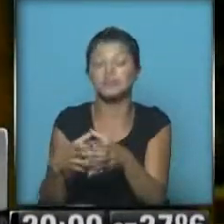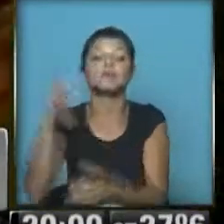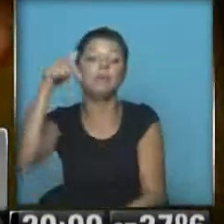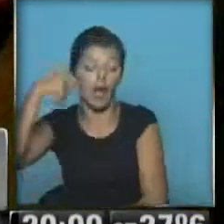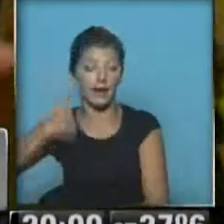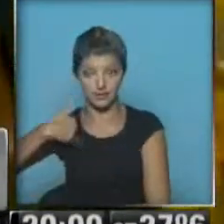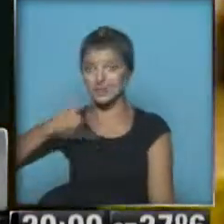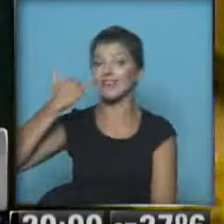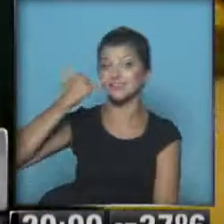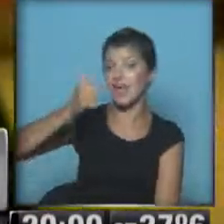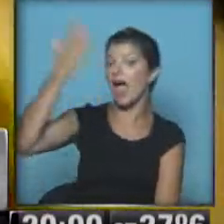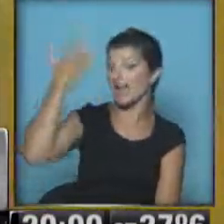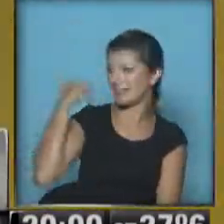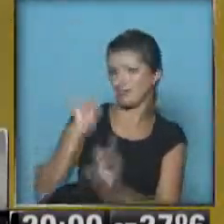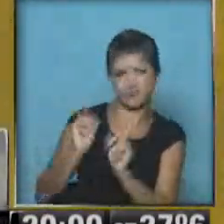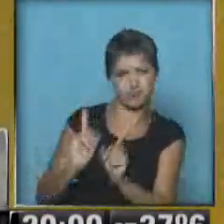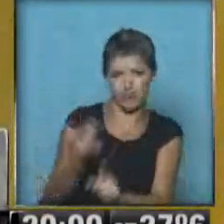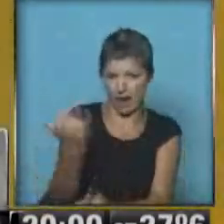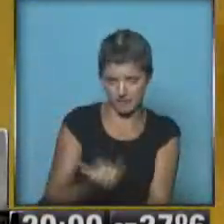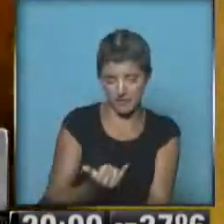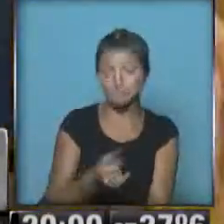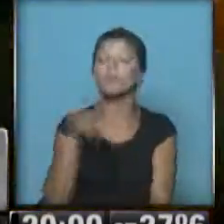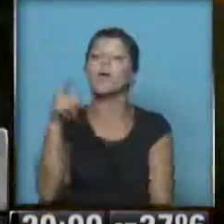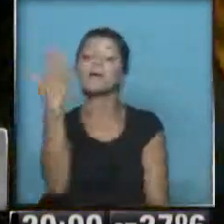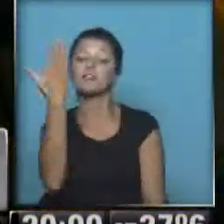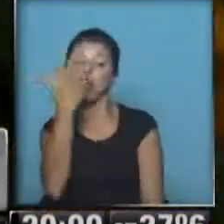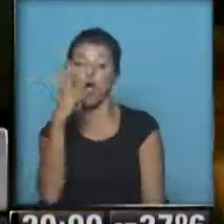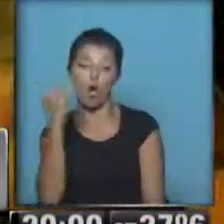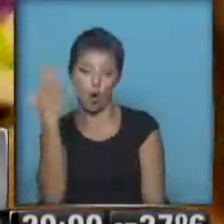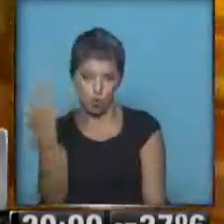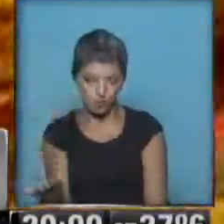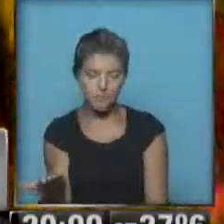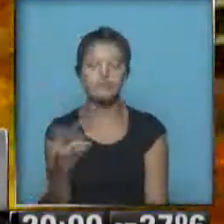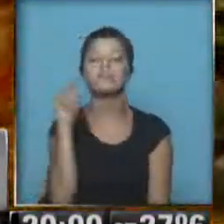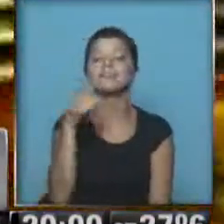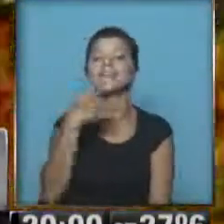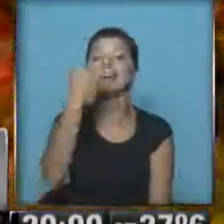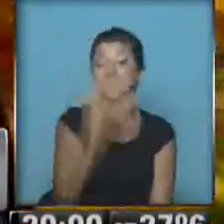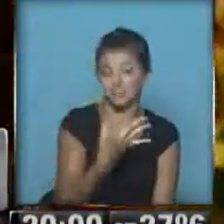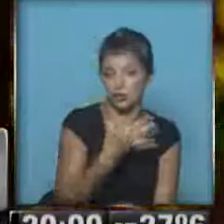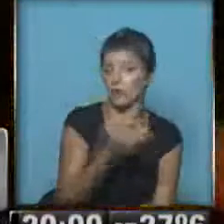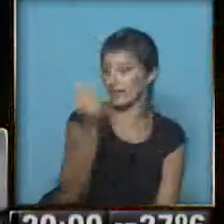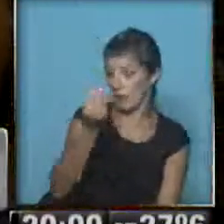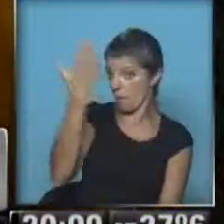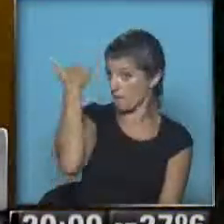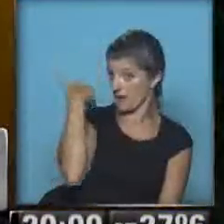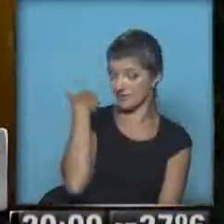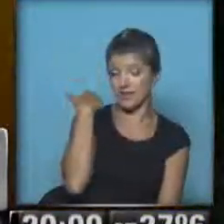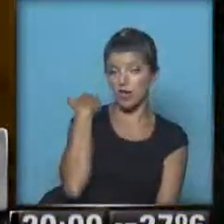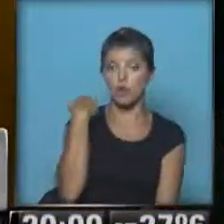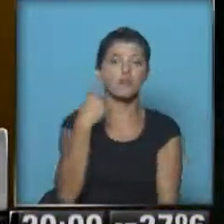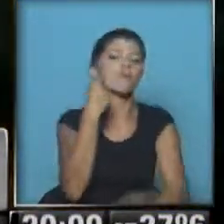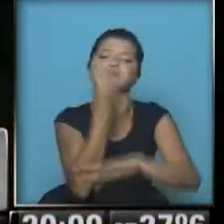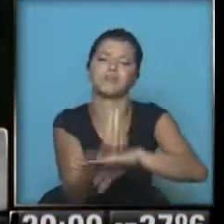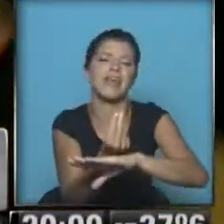se ha hecho histórica y permanente. Para el dirigente radical, la decisión tomada por la convención el fin de semana no representa ni